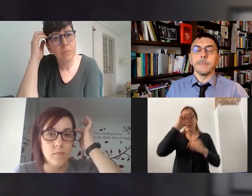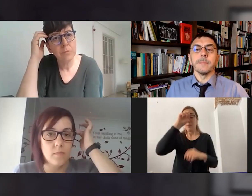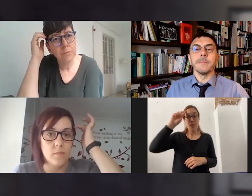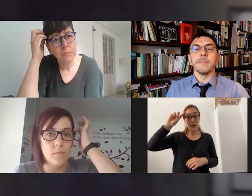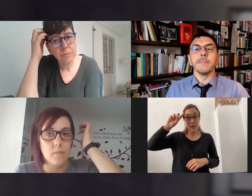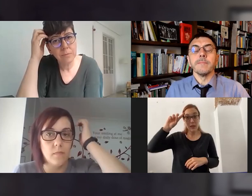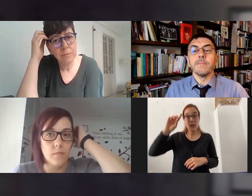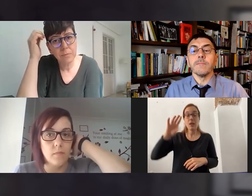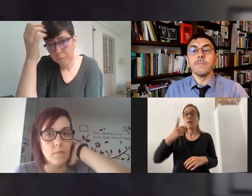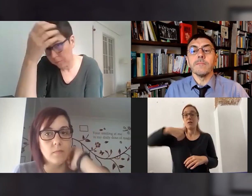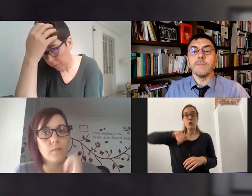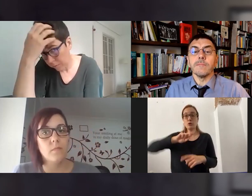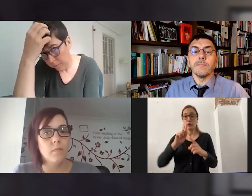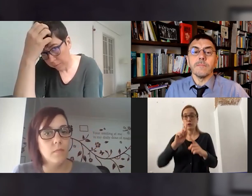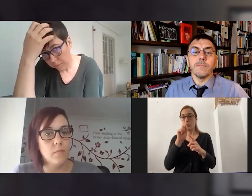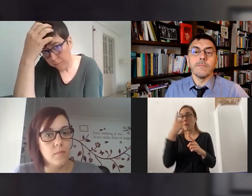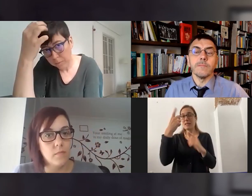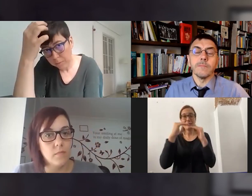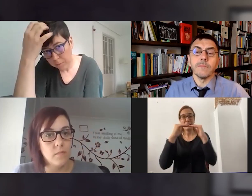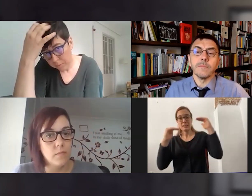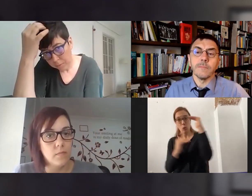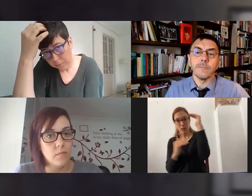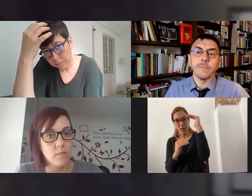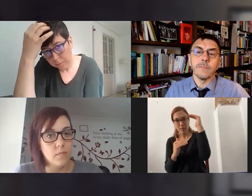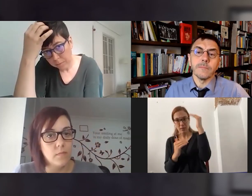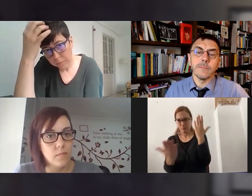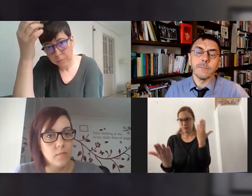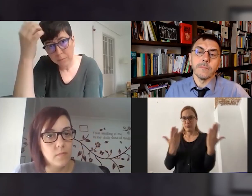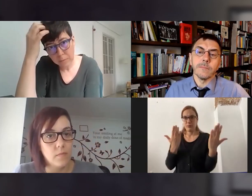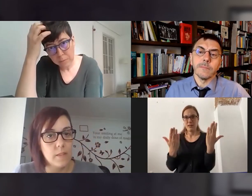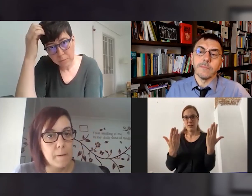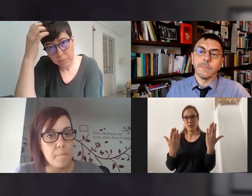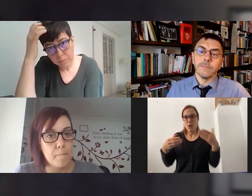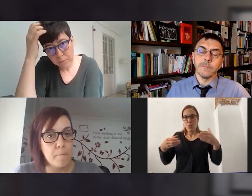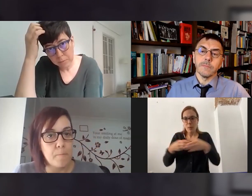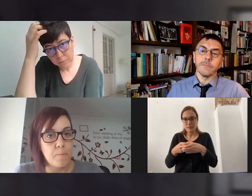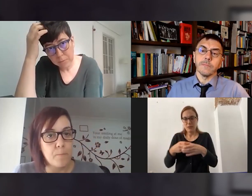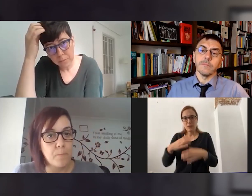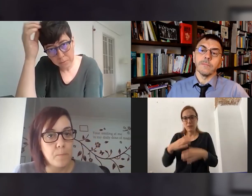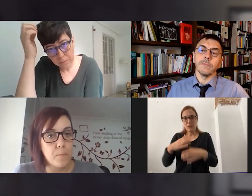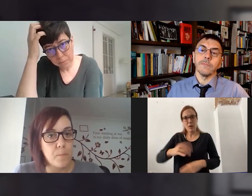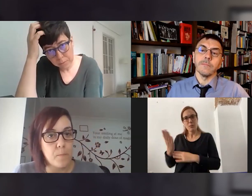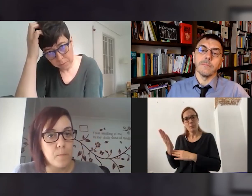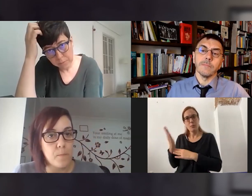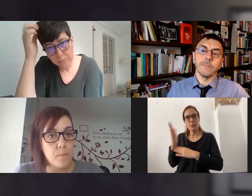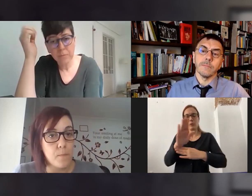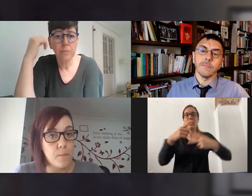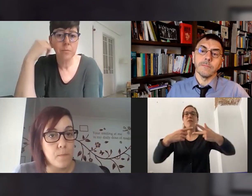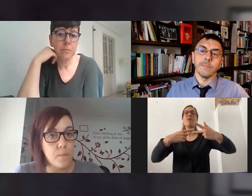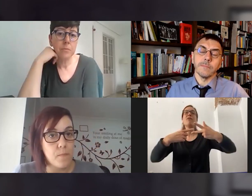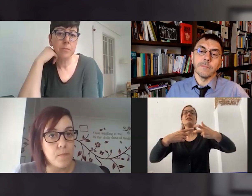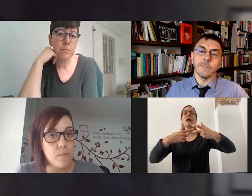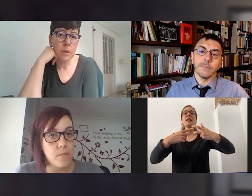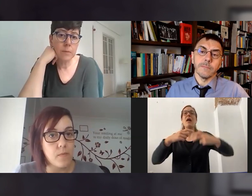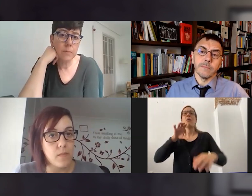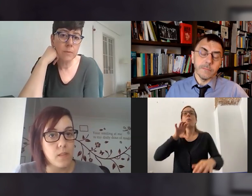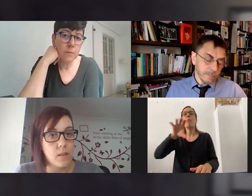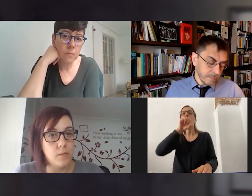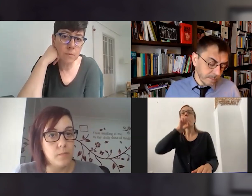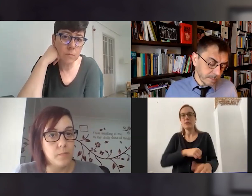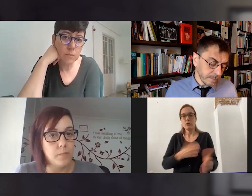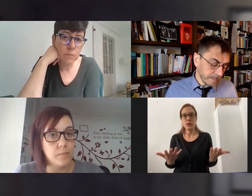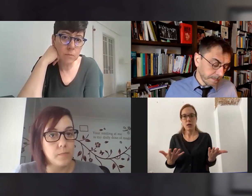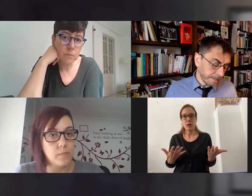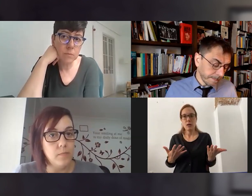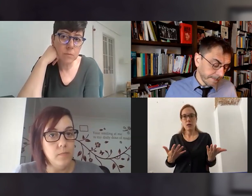seamos la región más desigual, nosotros tenemos que tener un partido que sea capaz de proponer una fiscalidad patriótica. Y eso se hace al final, estando con las demandas de la